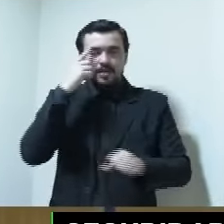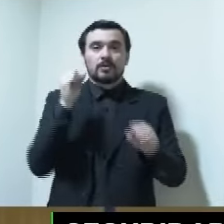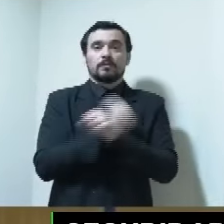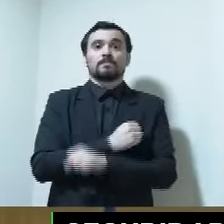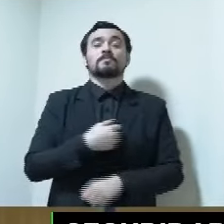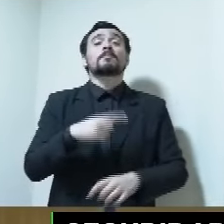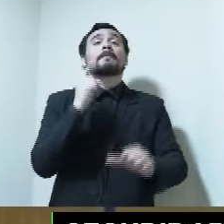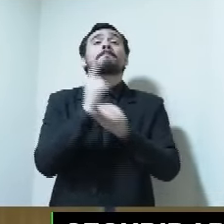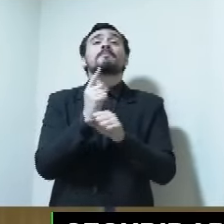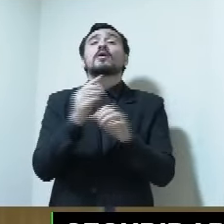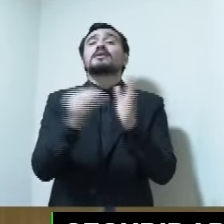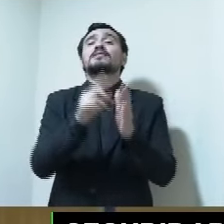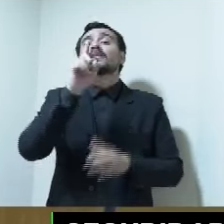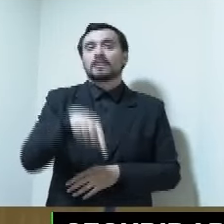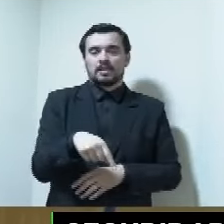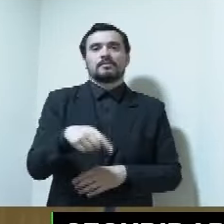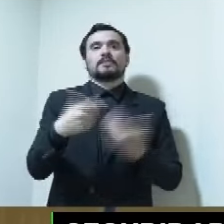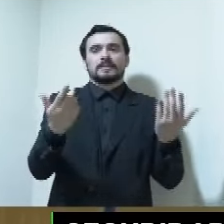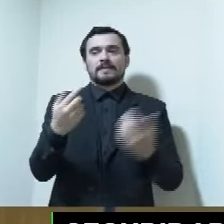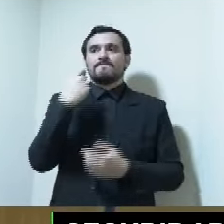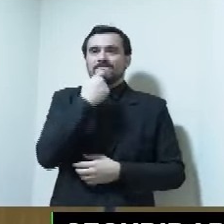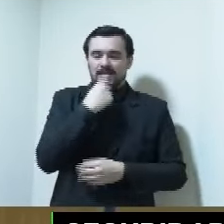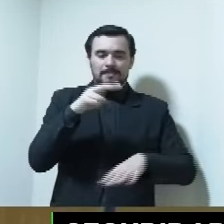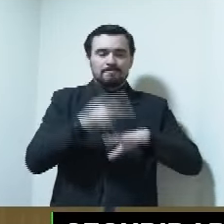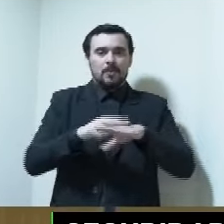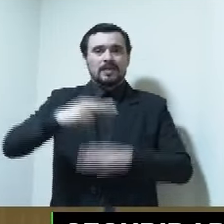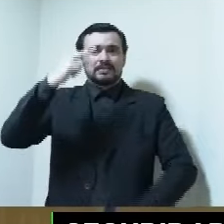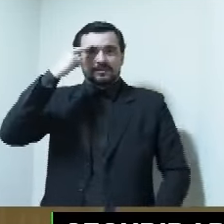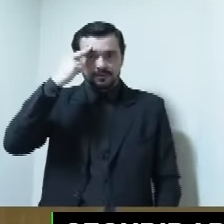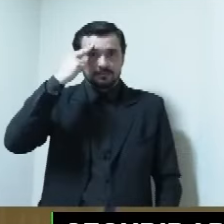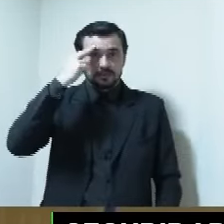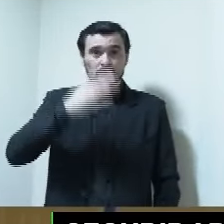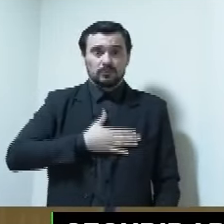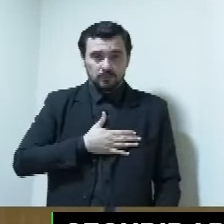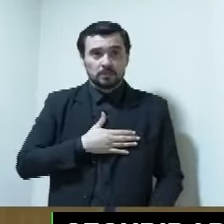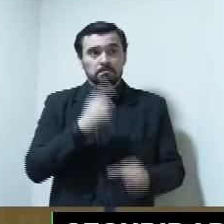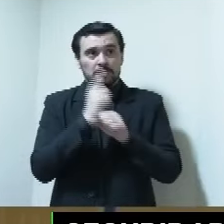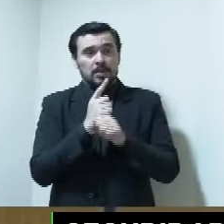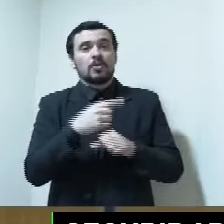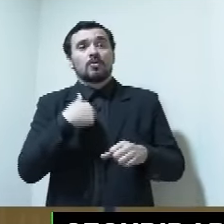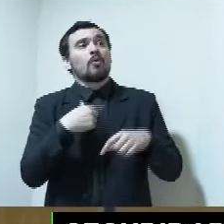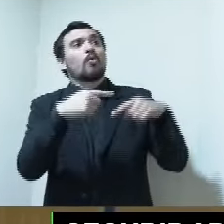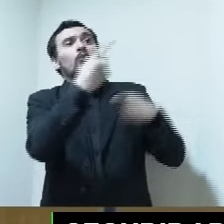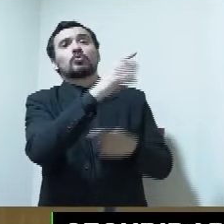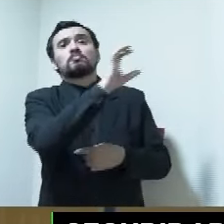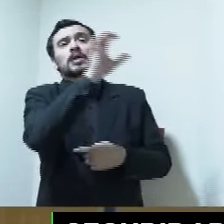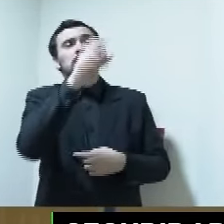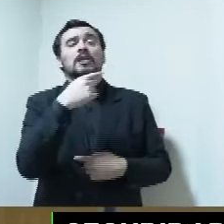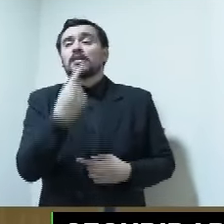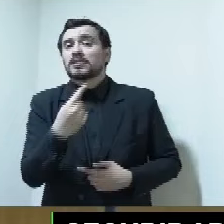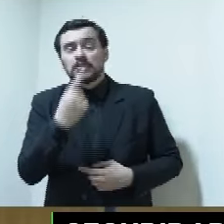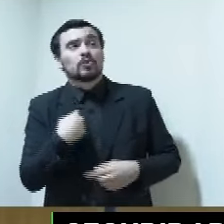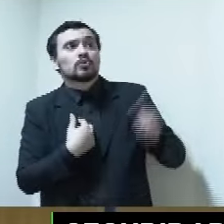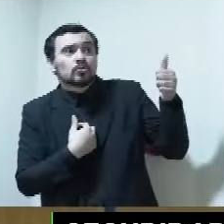que teníamos que hacer era recuperar la soberanía en nuestro propio territorio. No podíamos seguir viviendo bajo las condiciones impuestas por el